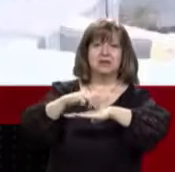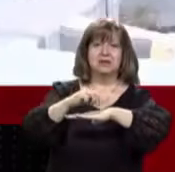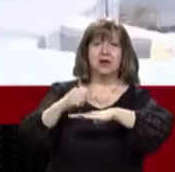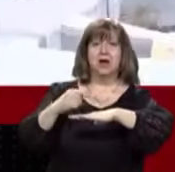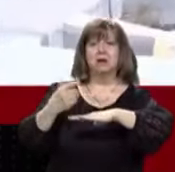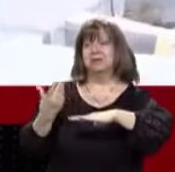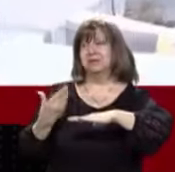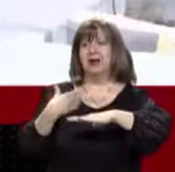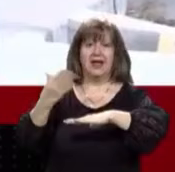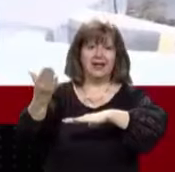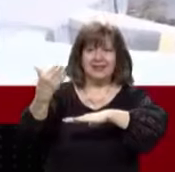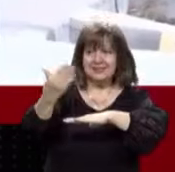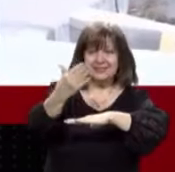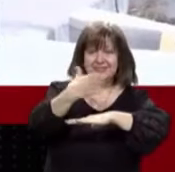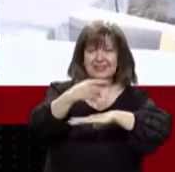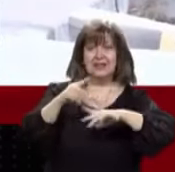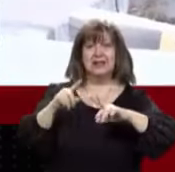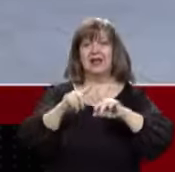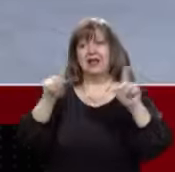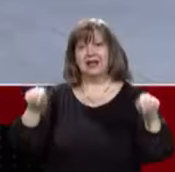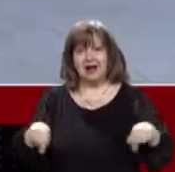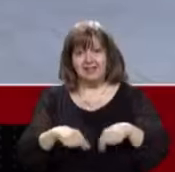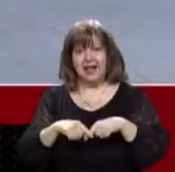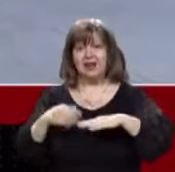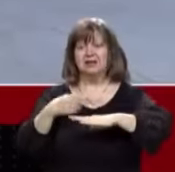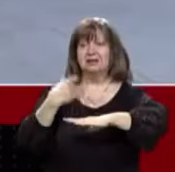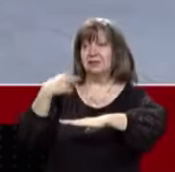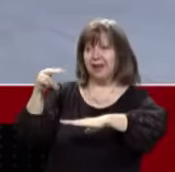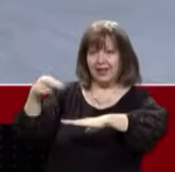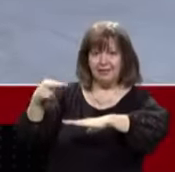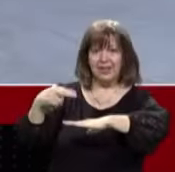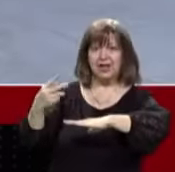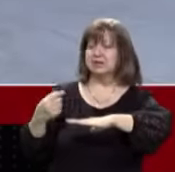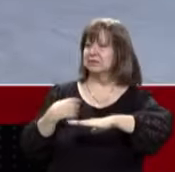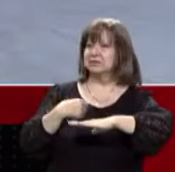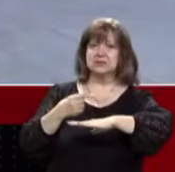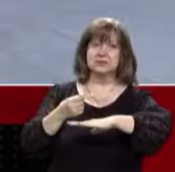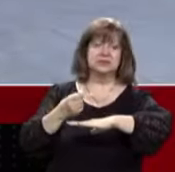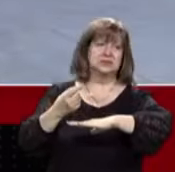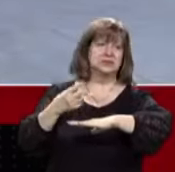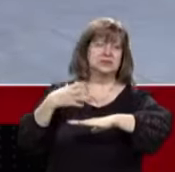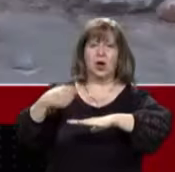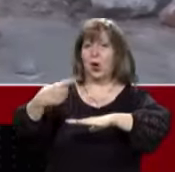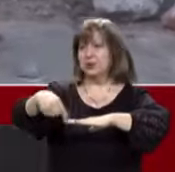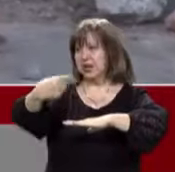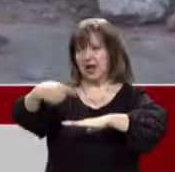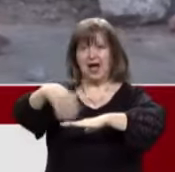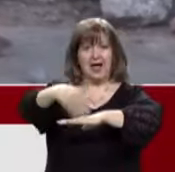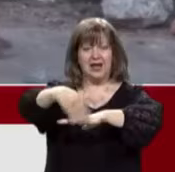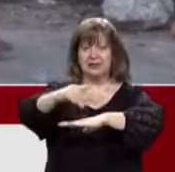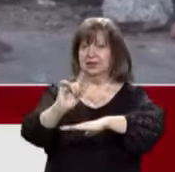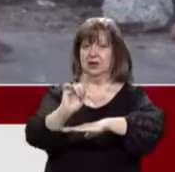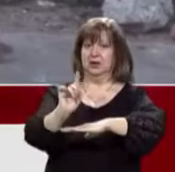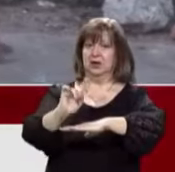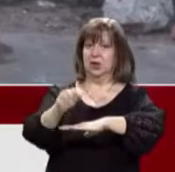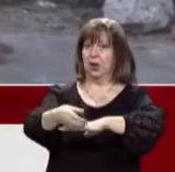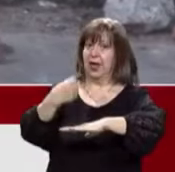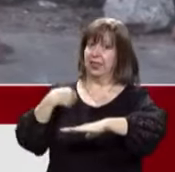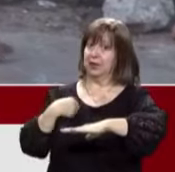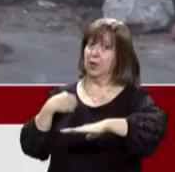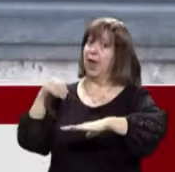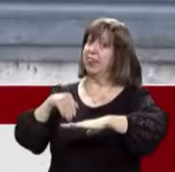ingrese, entonces la opción es sacar afuera para que la gente vea. Sacábamos muchas más cosas y bueno, a partir de ese momento no se